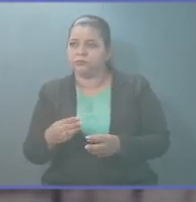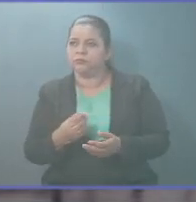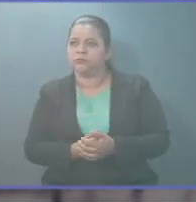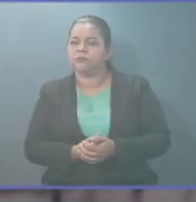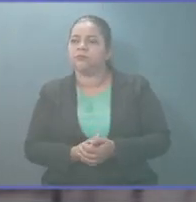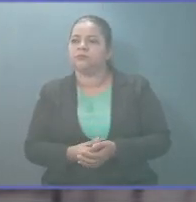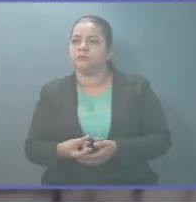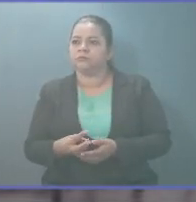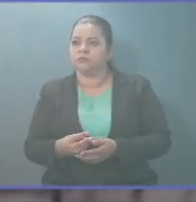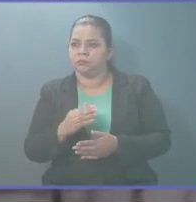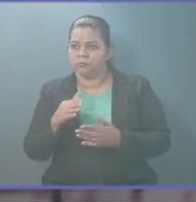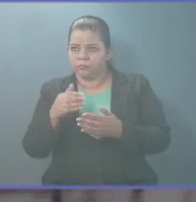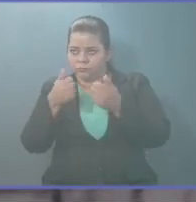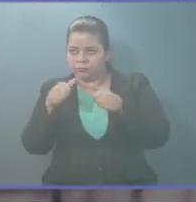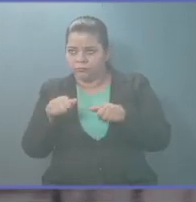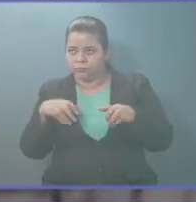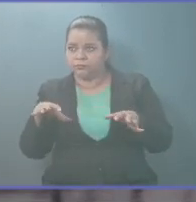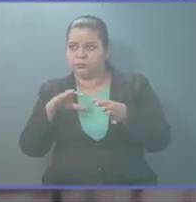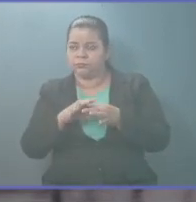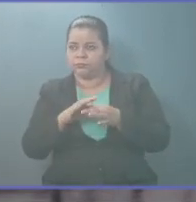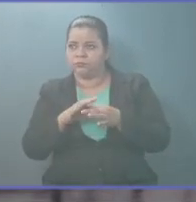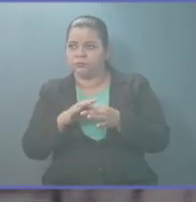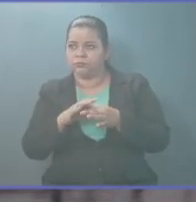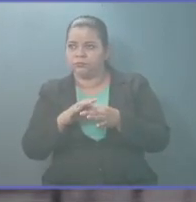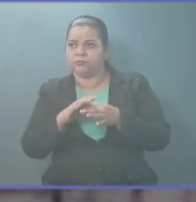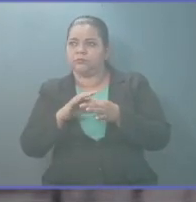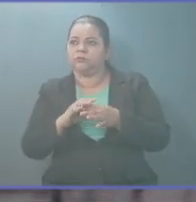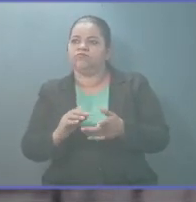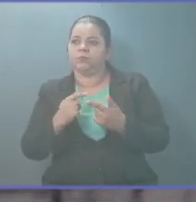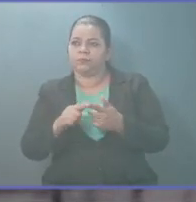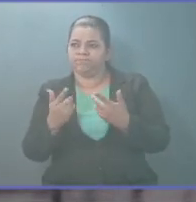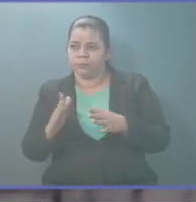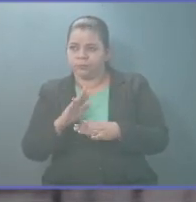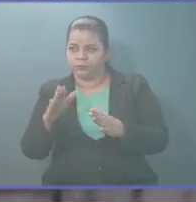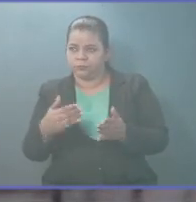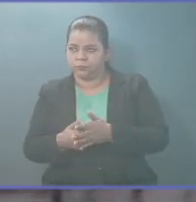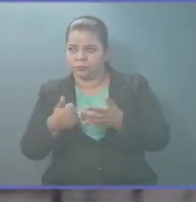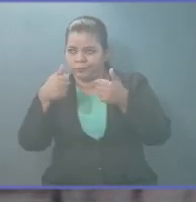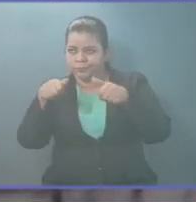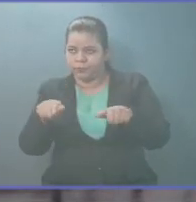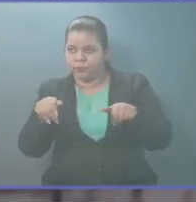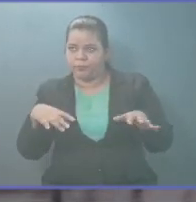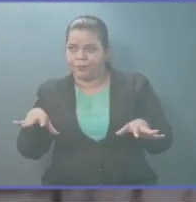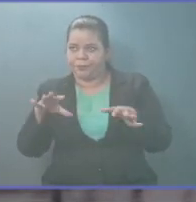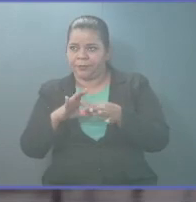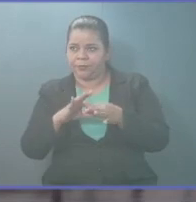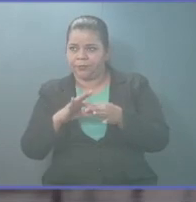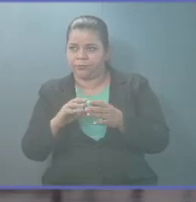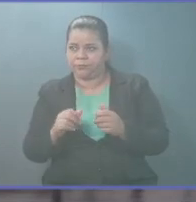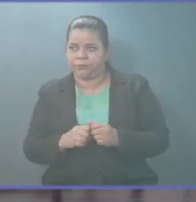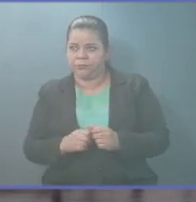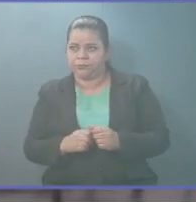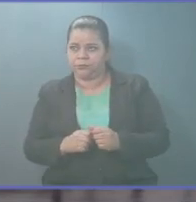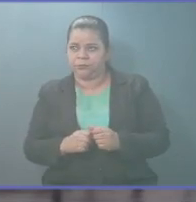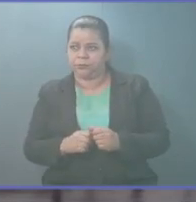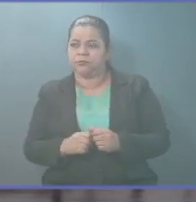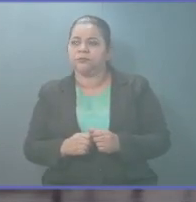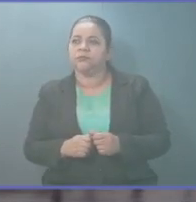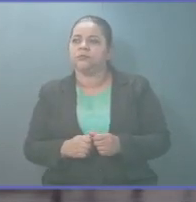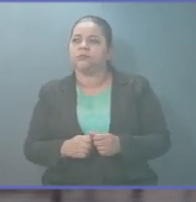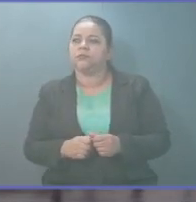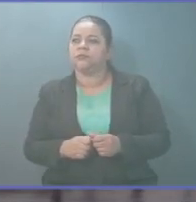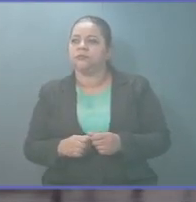bastante positivo, porque en la práctica, hasta este día, el CONAIPD nunca ha tenido la capacidad de hacerlo de forma autónoma,